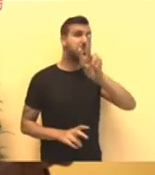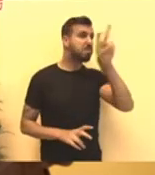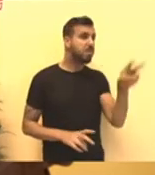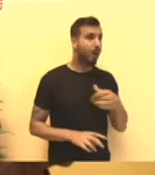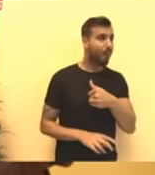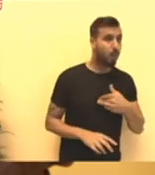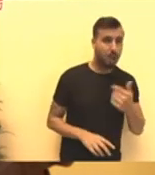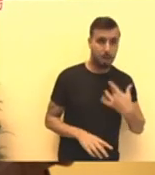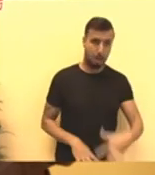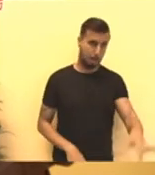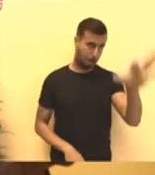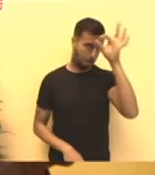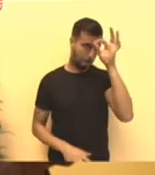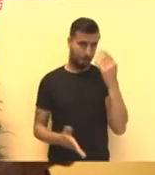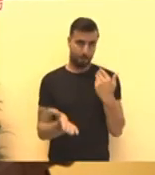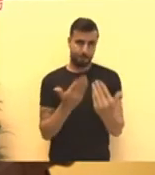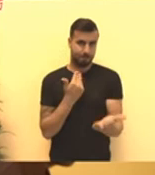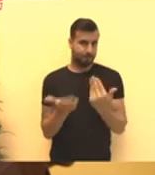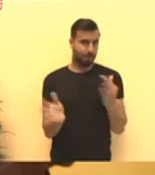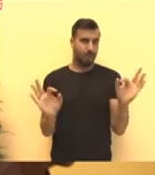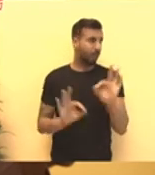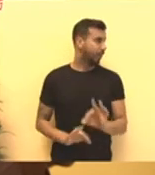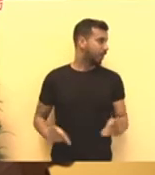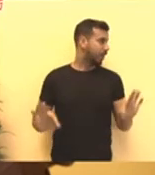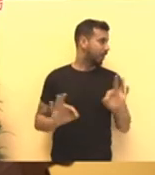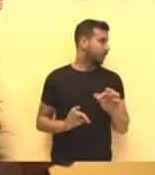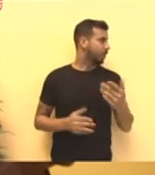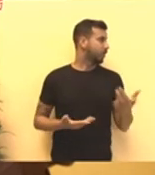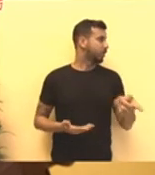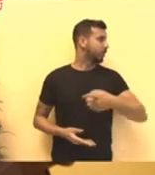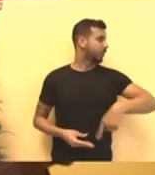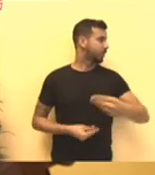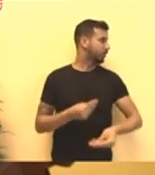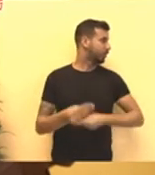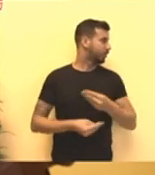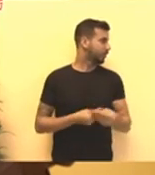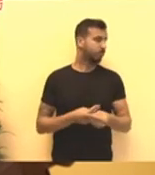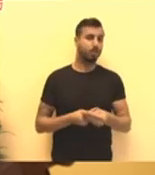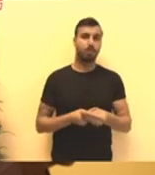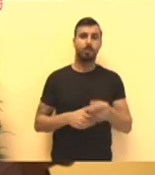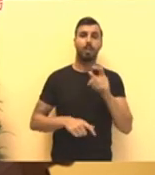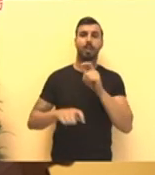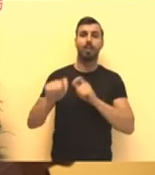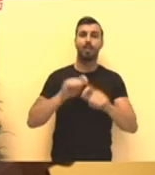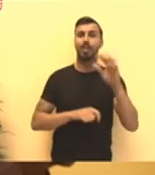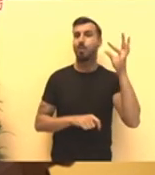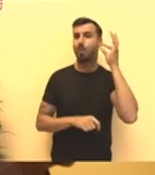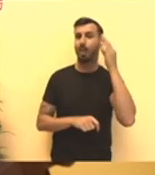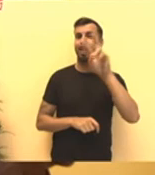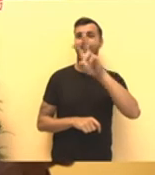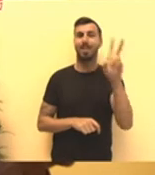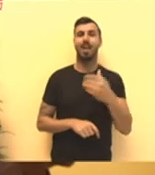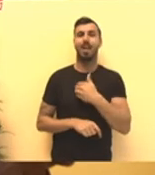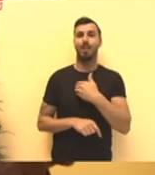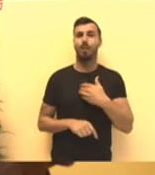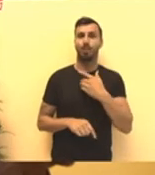ni pajorera idea. Nos dirigíamos a las asociaciones de mujeres de diversidad funcional y ellos